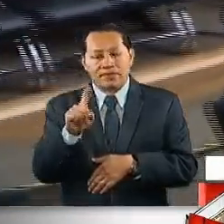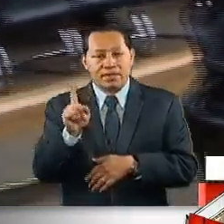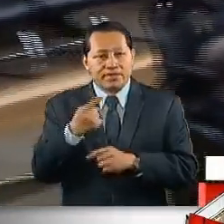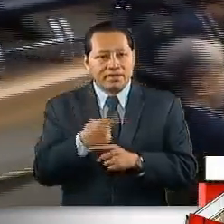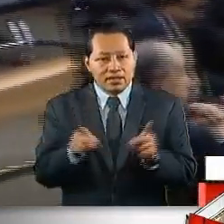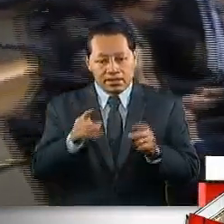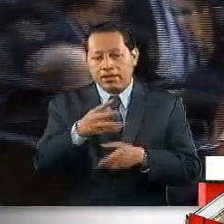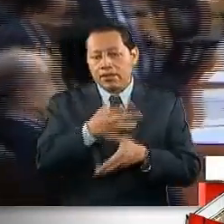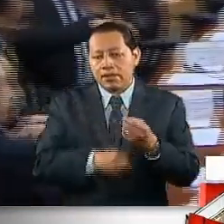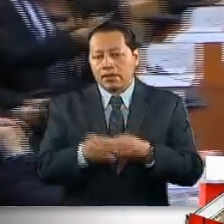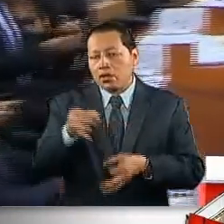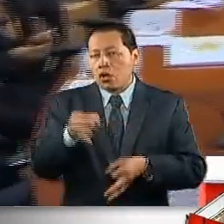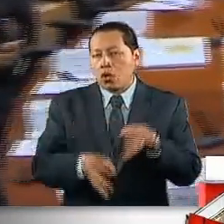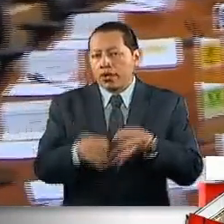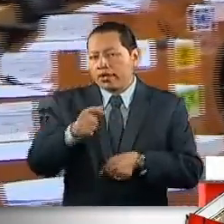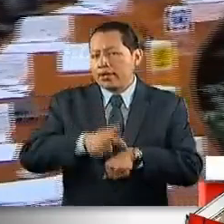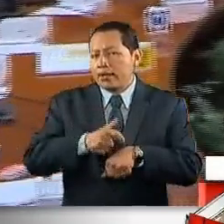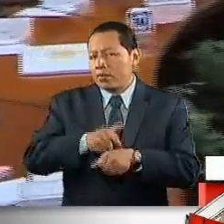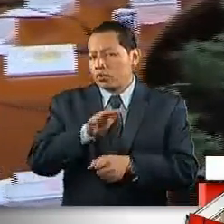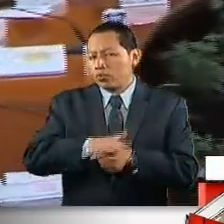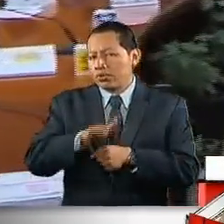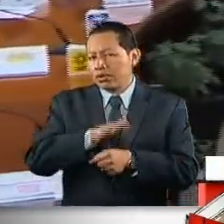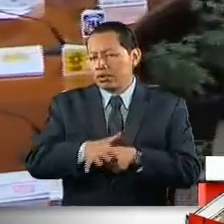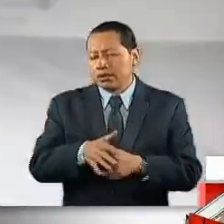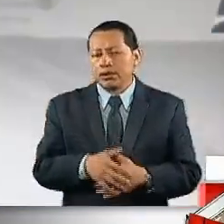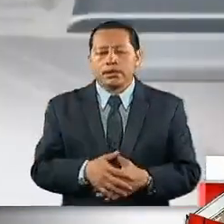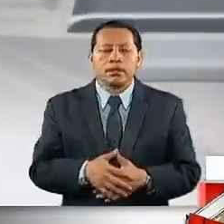dijo, la Corte tendrá tiempo suficiente.